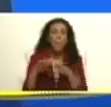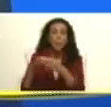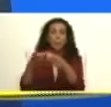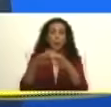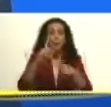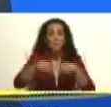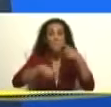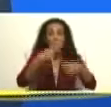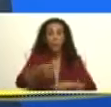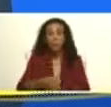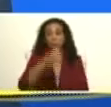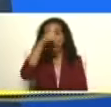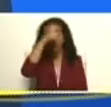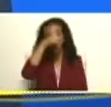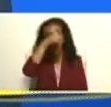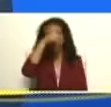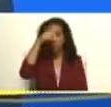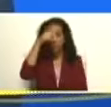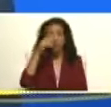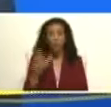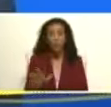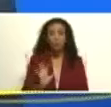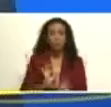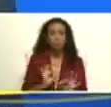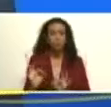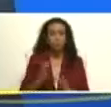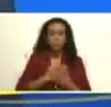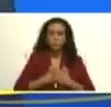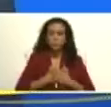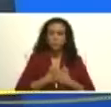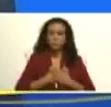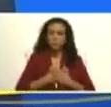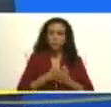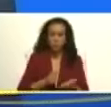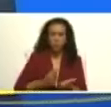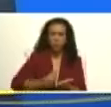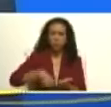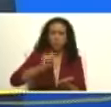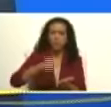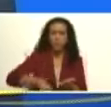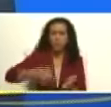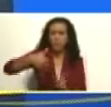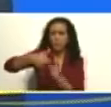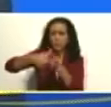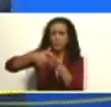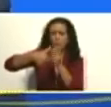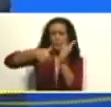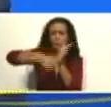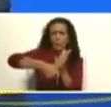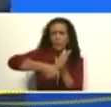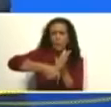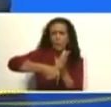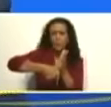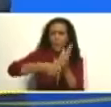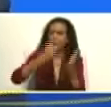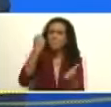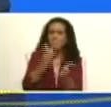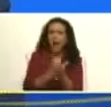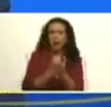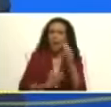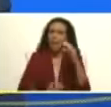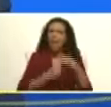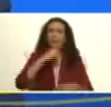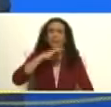próximo domingo pongamos nuestra firma, pongamos nuestra huella en la historia de